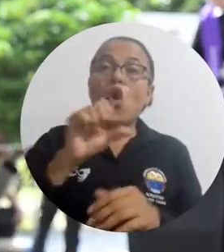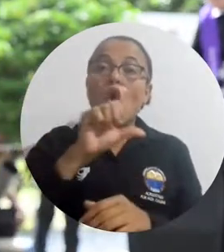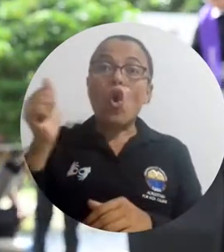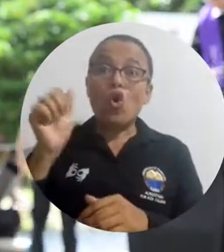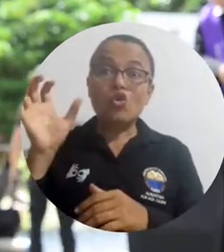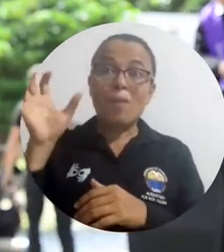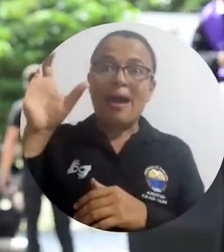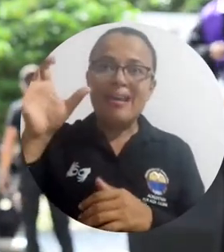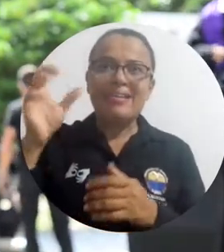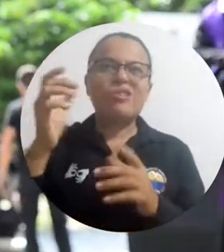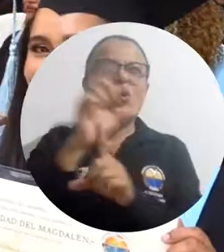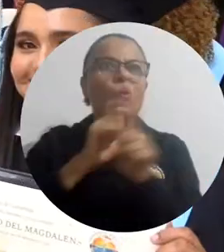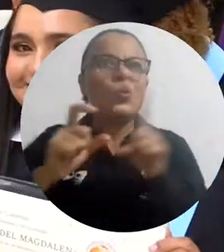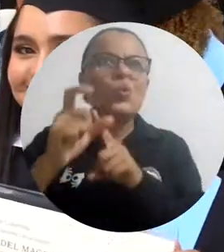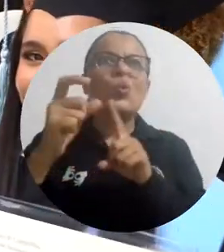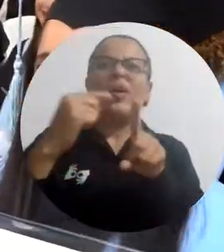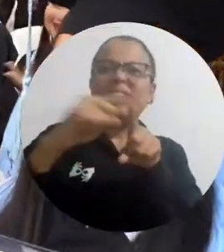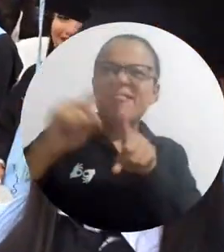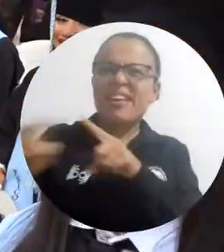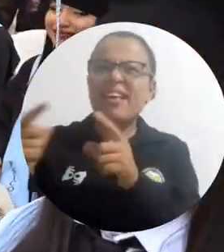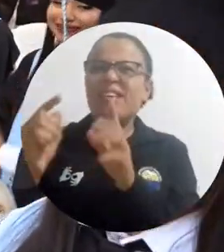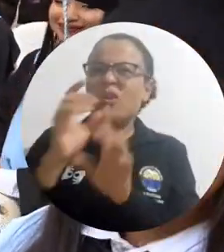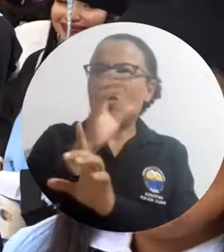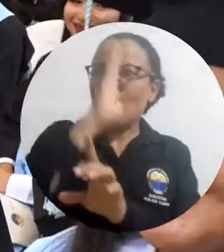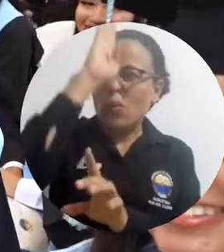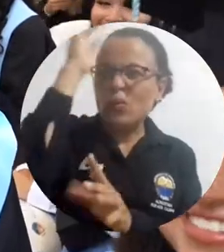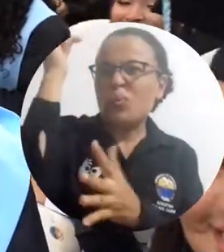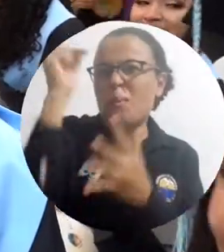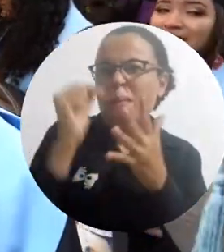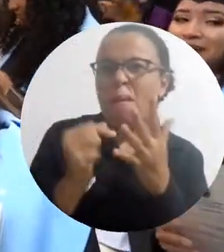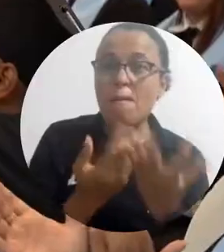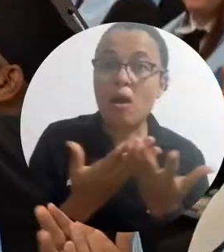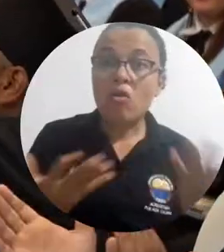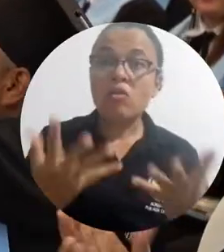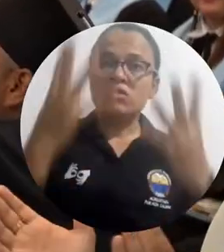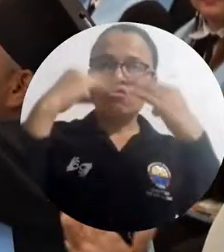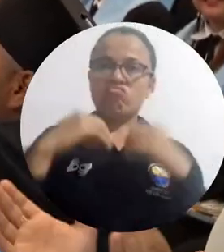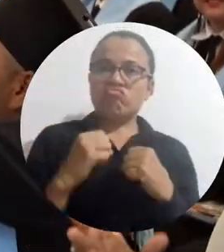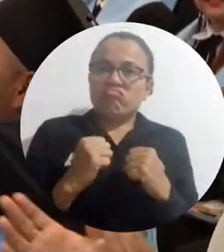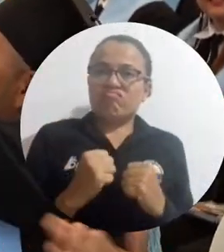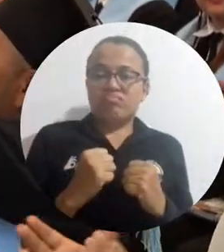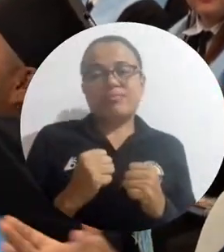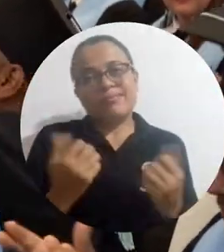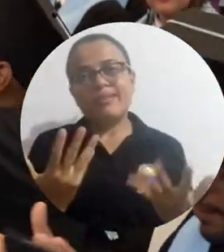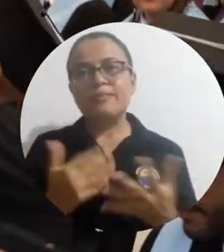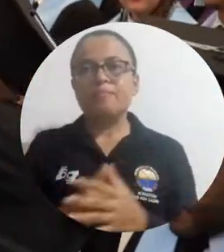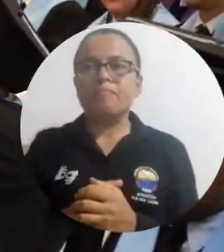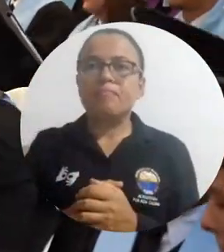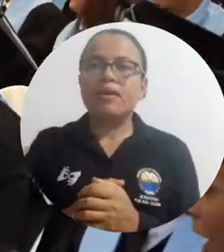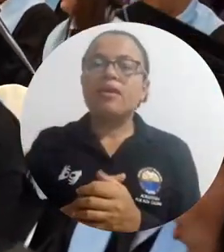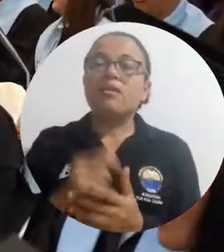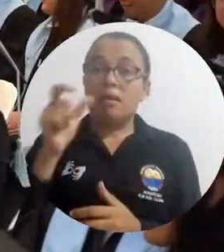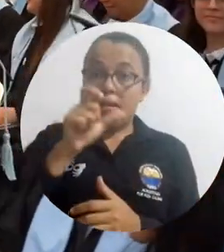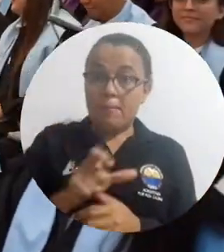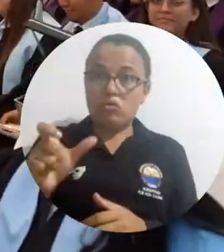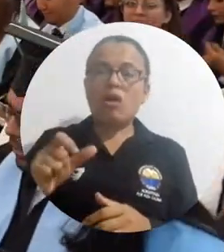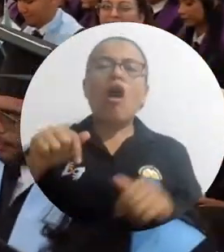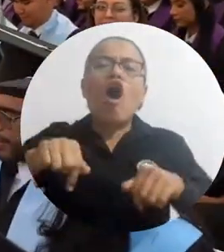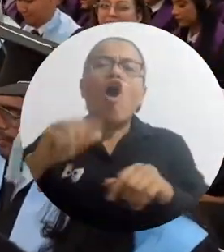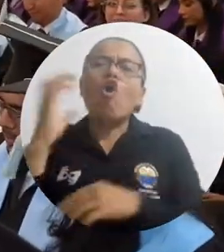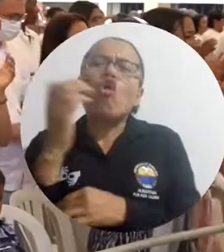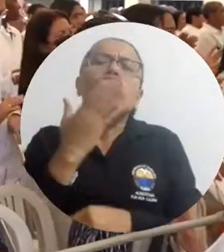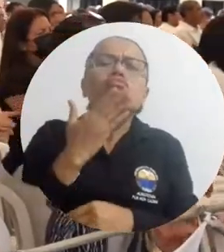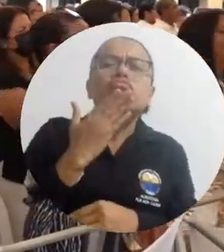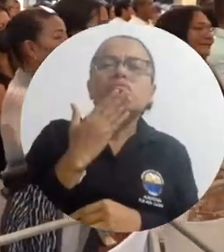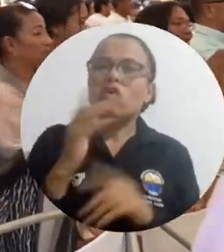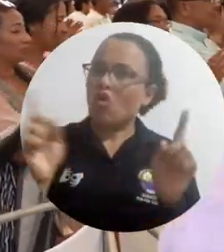de Colombia y se expone a otra cultura, a otro idioma, otras costumbres, tiene un bagaje diferente. El hecho de salir de la zona